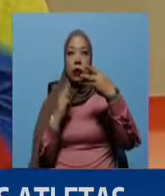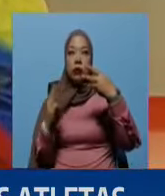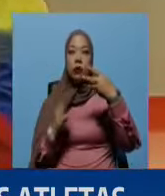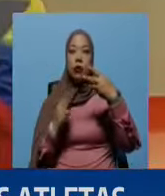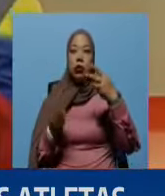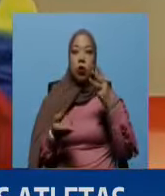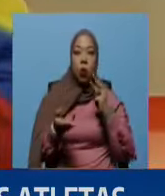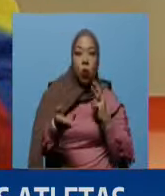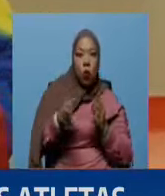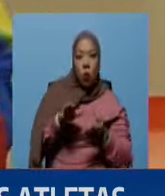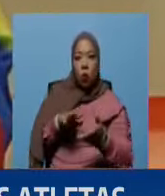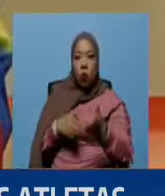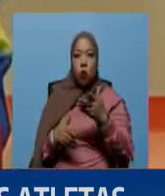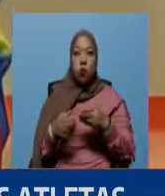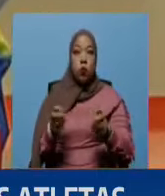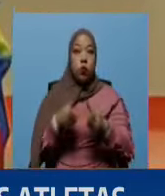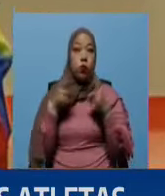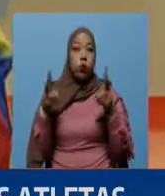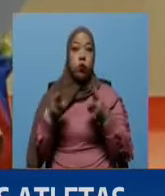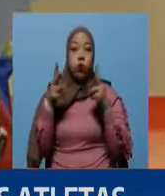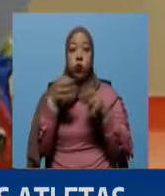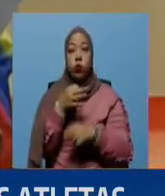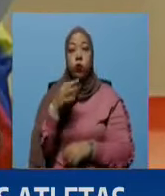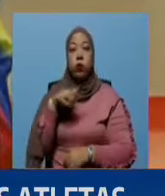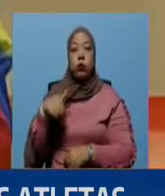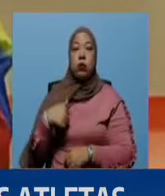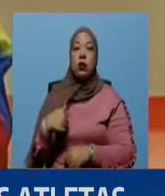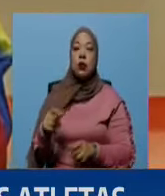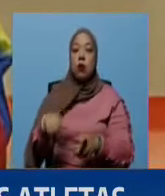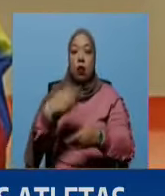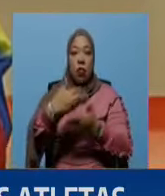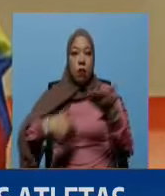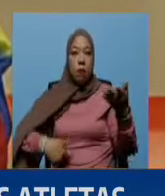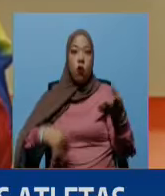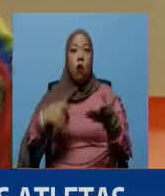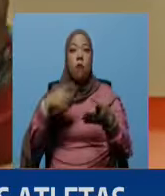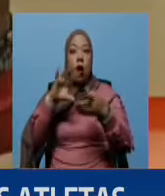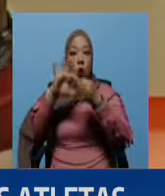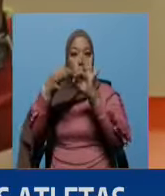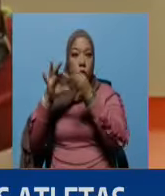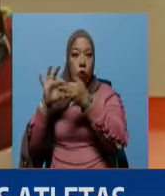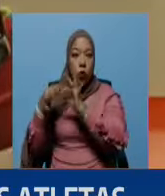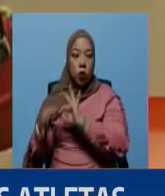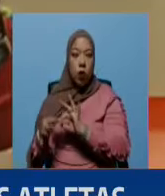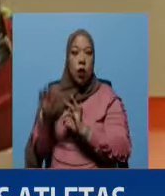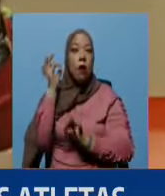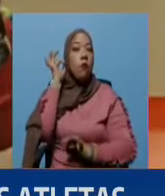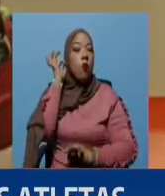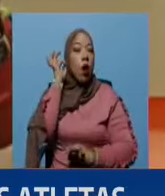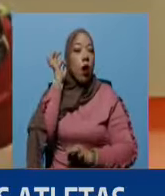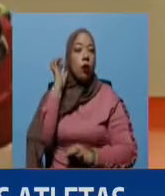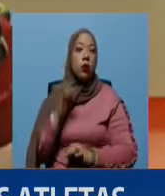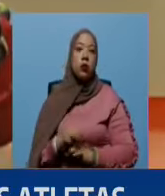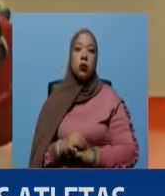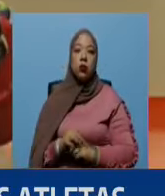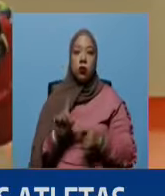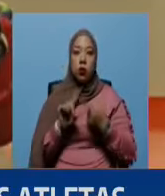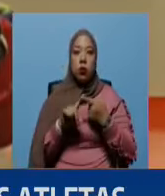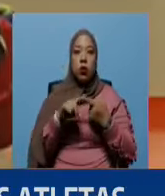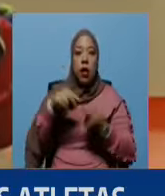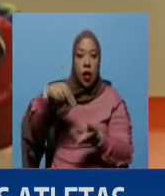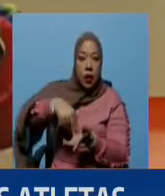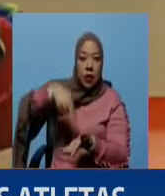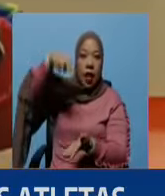tremenda victoria. Y bueno, nuestros diplomas olímpicos, Franchelli Vargas en salto